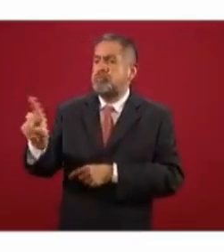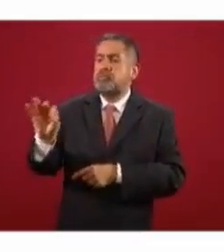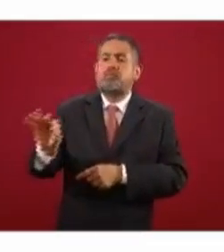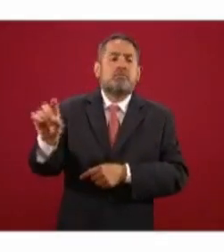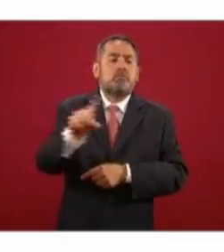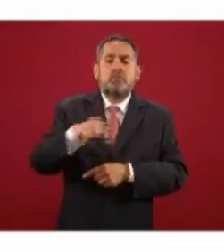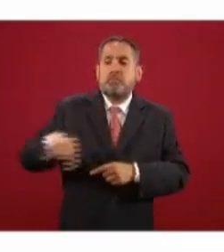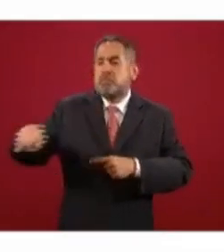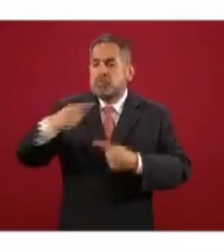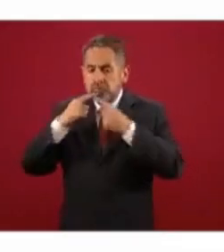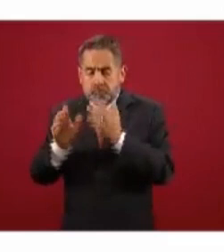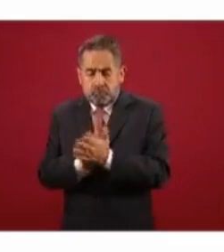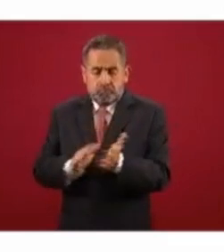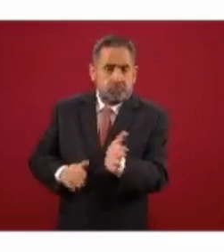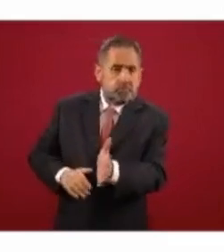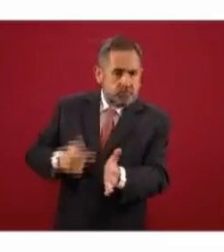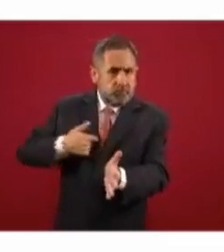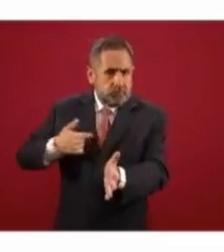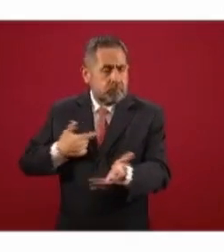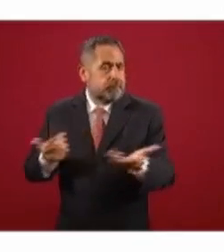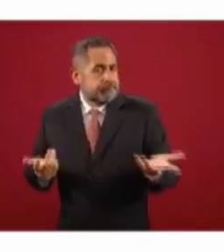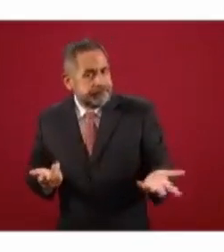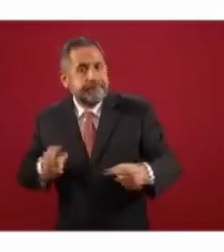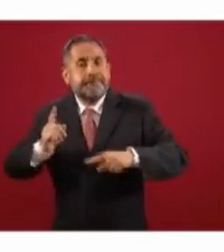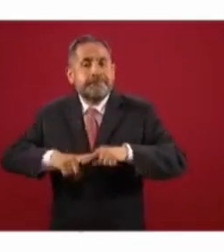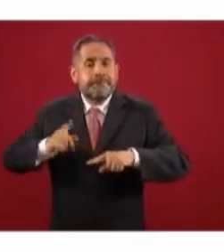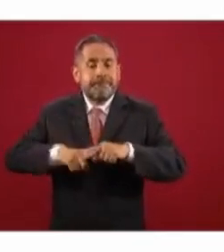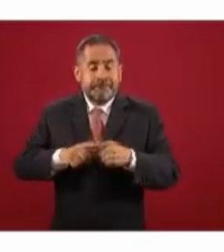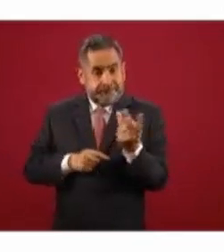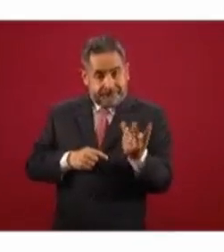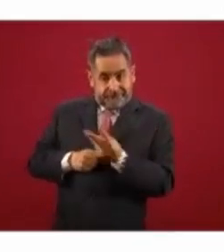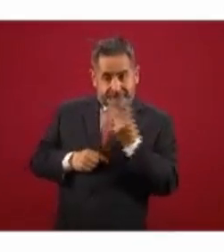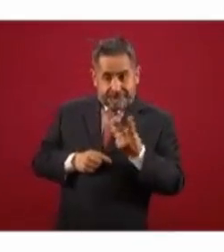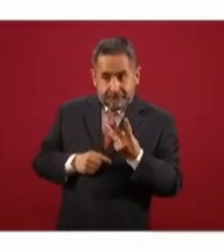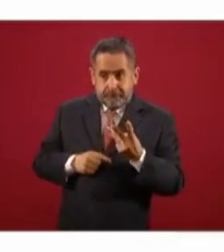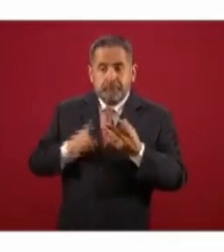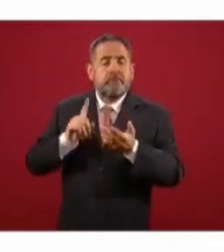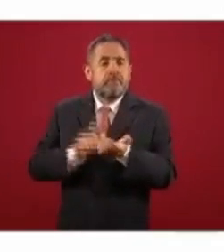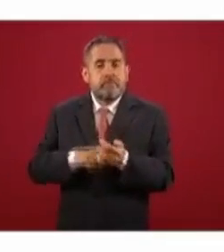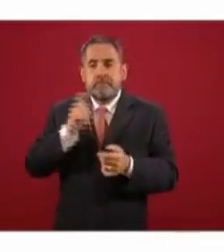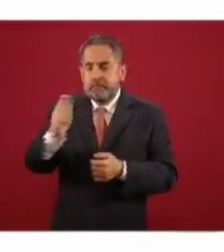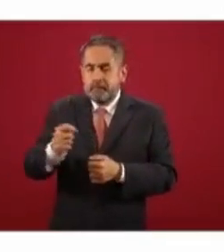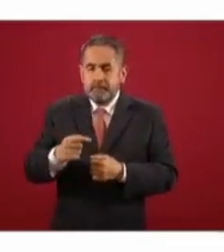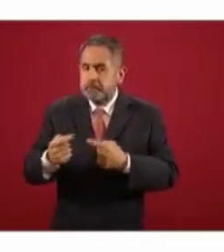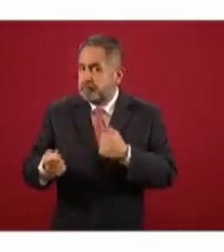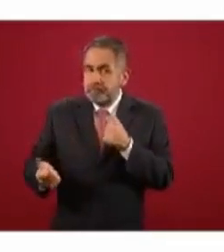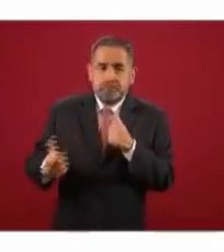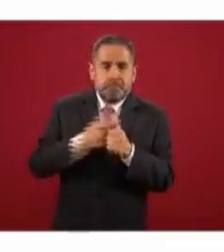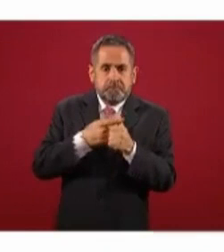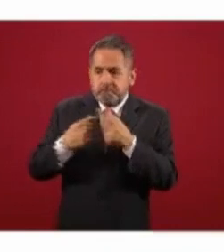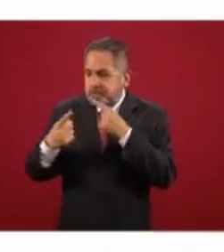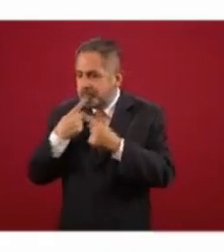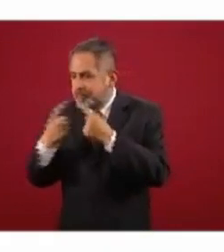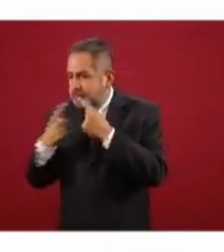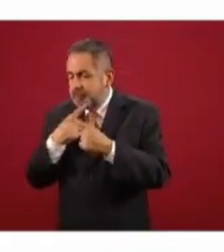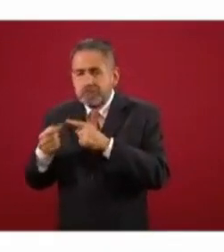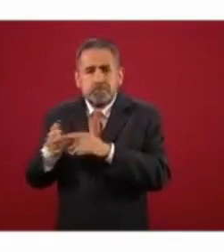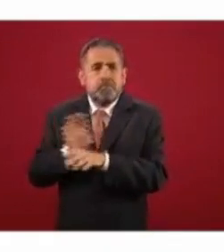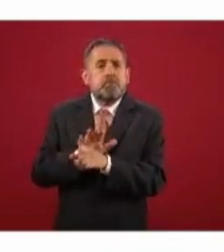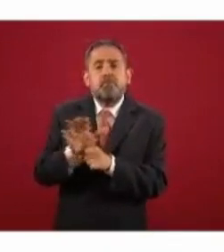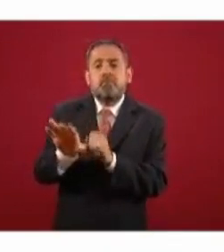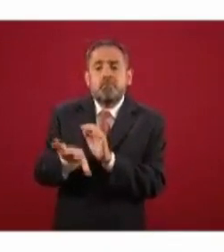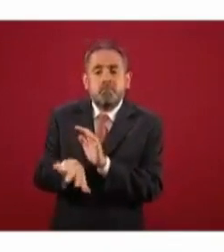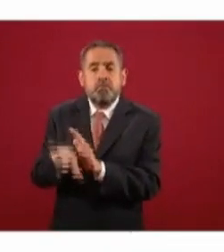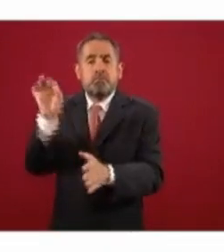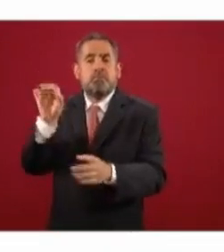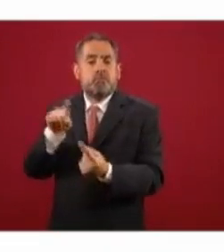los trabajadores, entonces habrá entre estos sindicatos una consulta para saber cuál